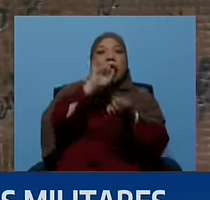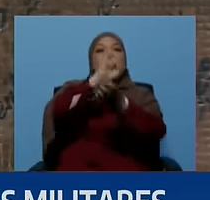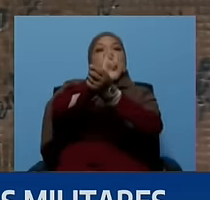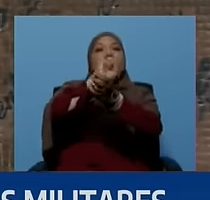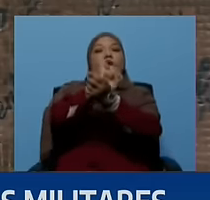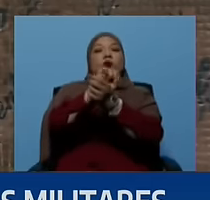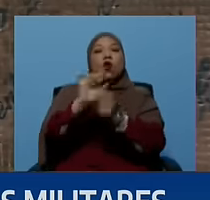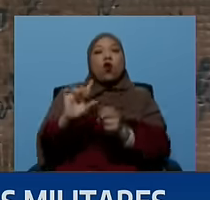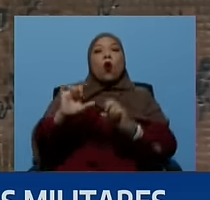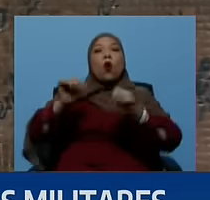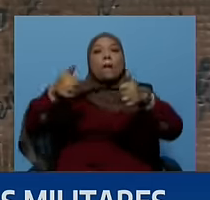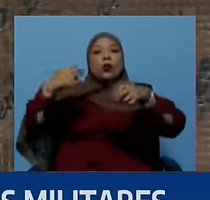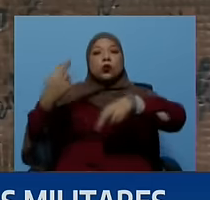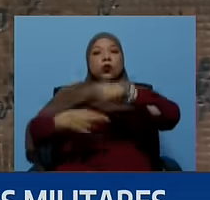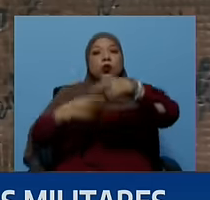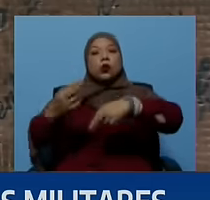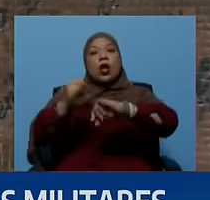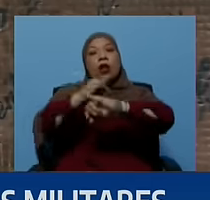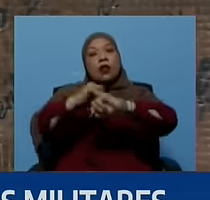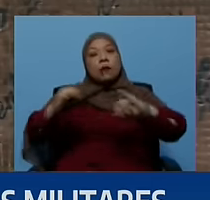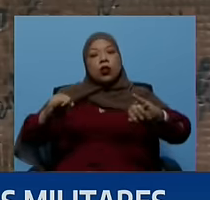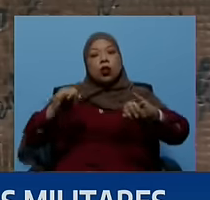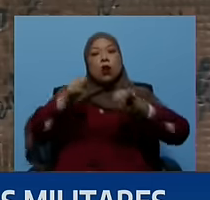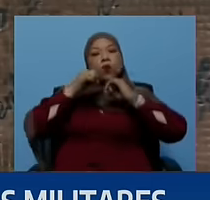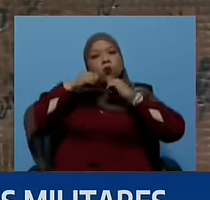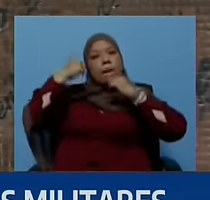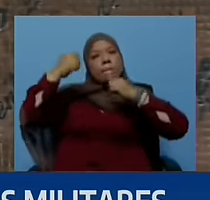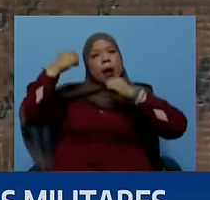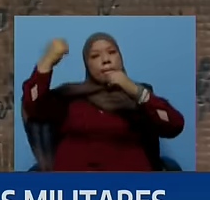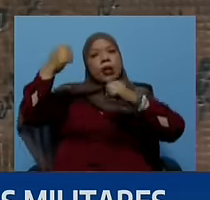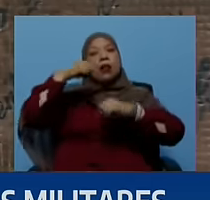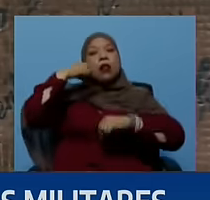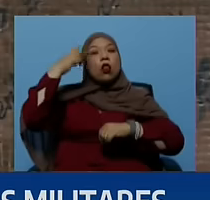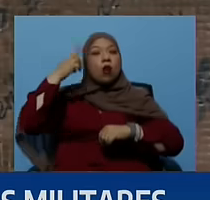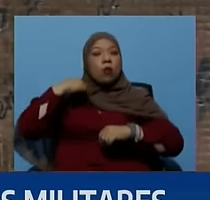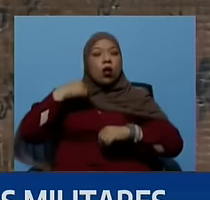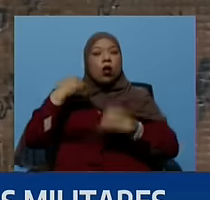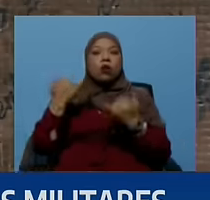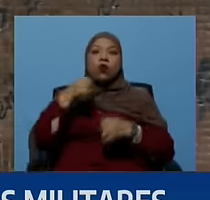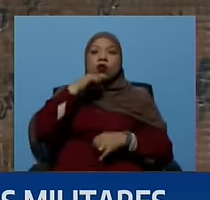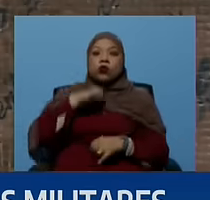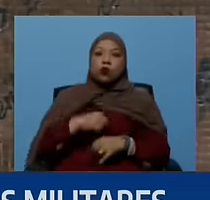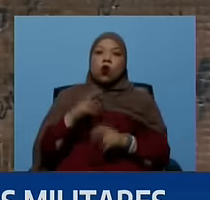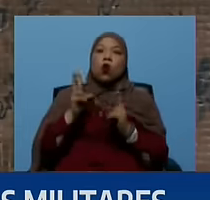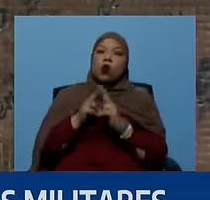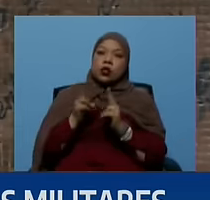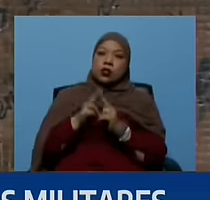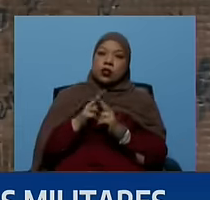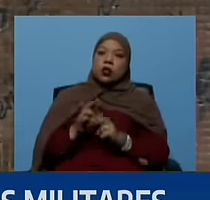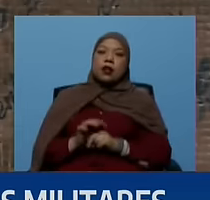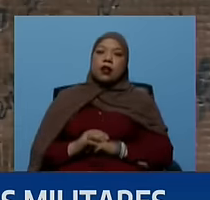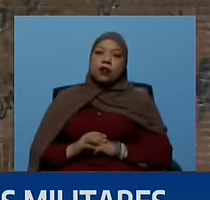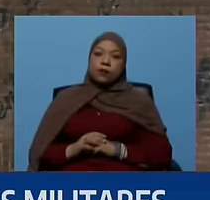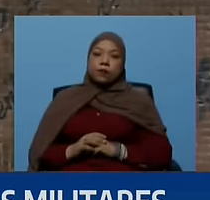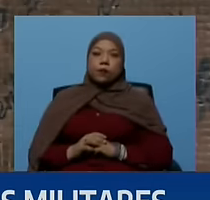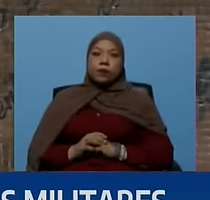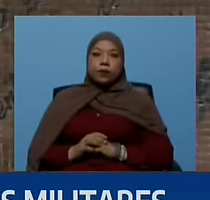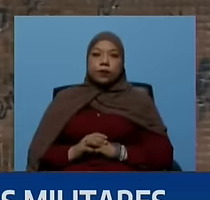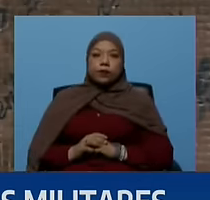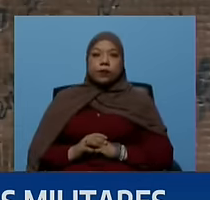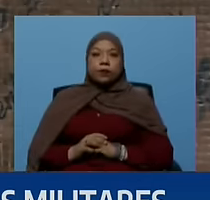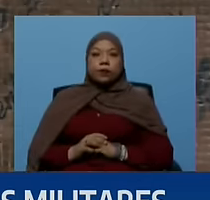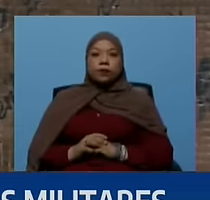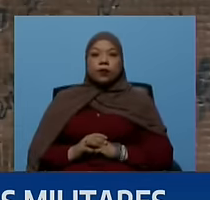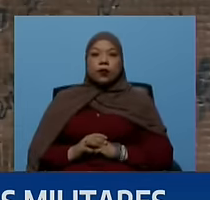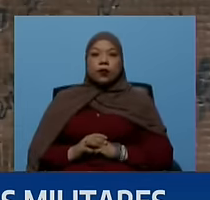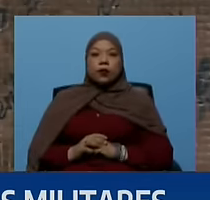primera rebelión independentista de la historia conocida verdad